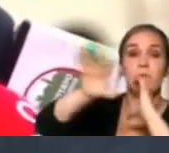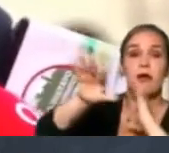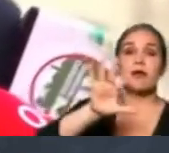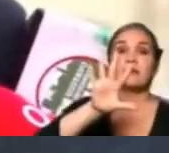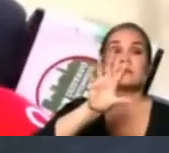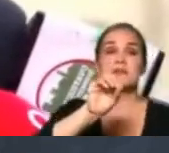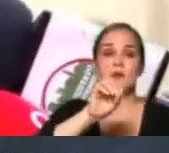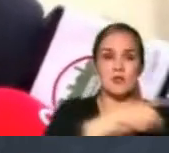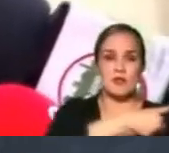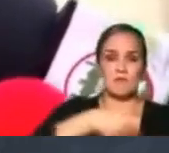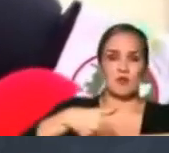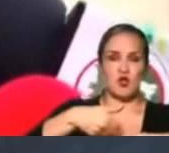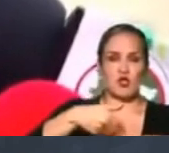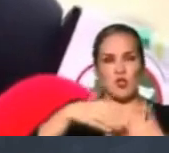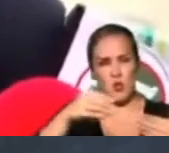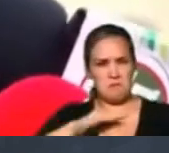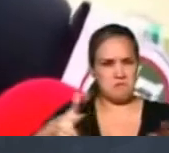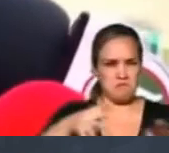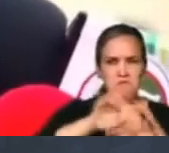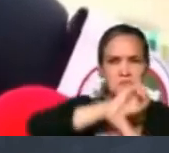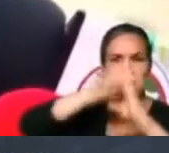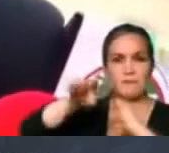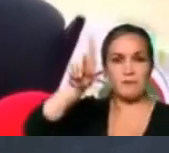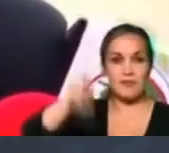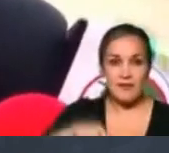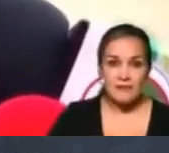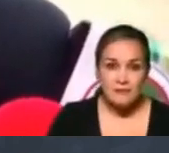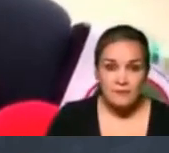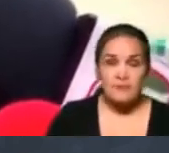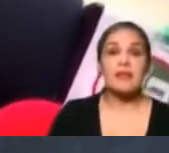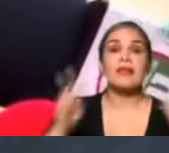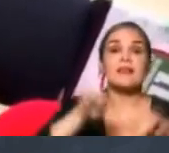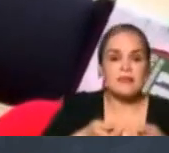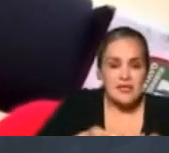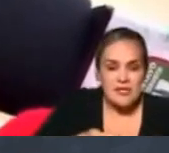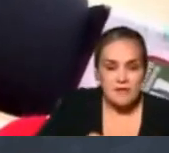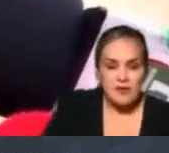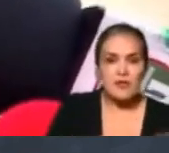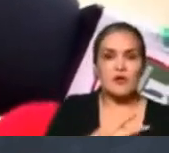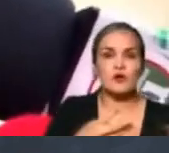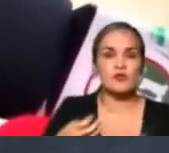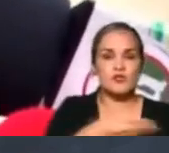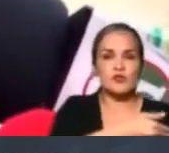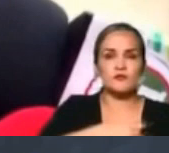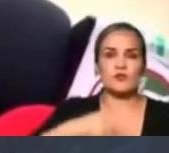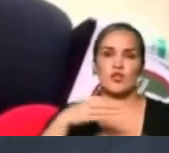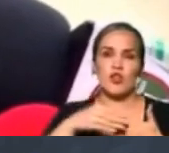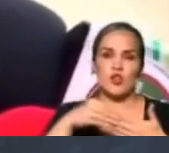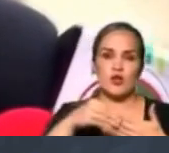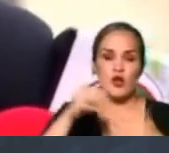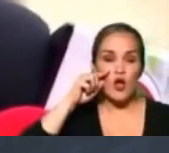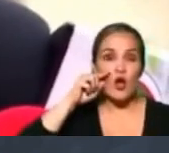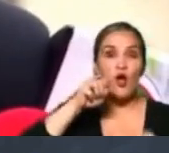50 millones de dólares y había que invertir cerca de 800 millones de dólares para que